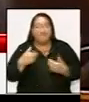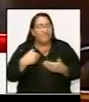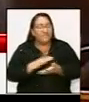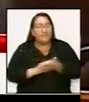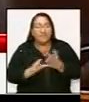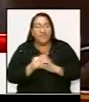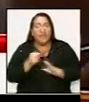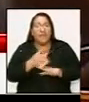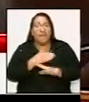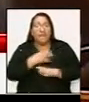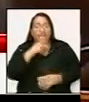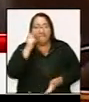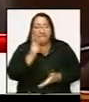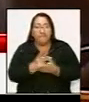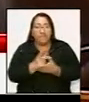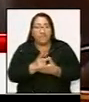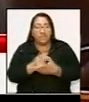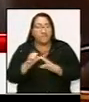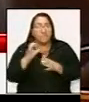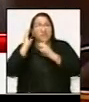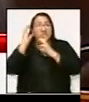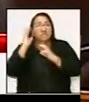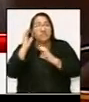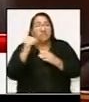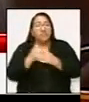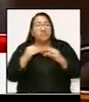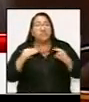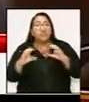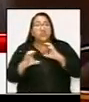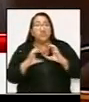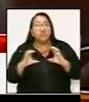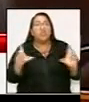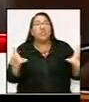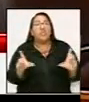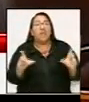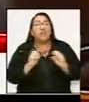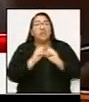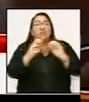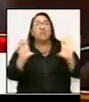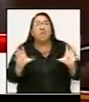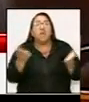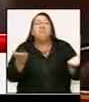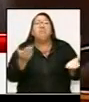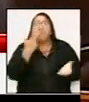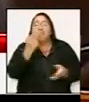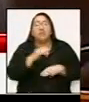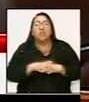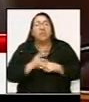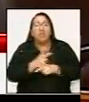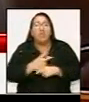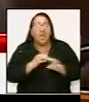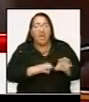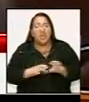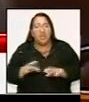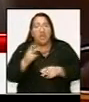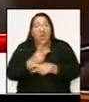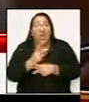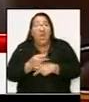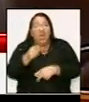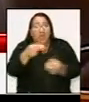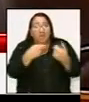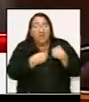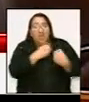haberles prohibido hacer campañas en los medios de comunicación para hacer actividades de